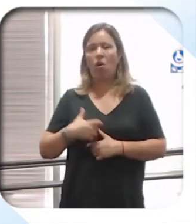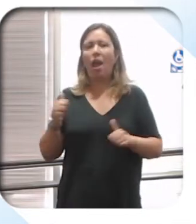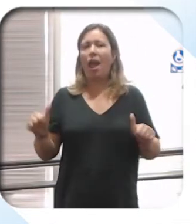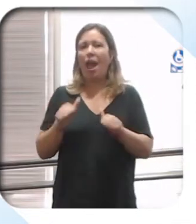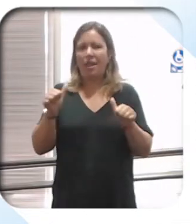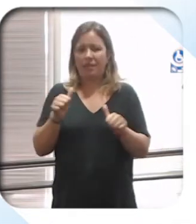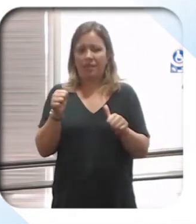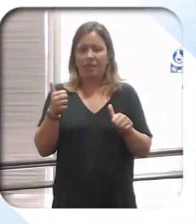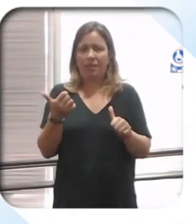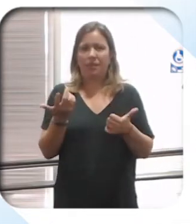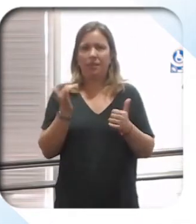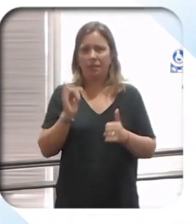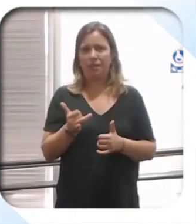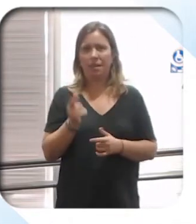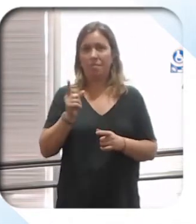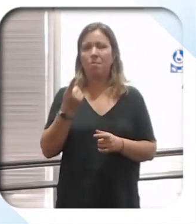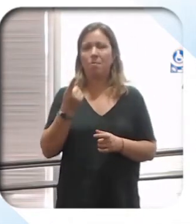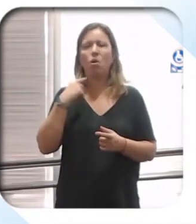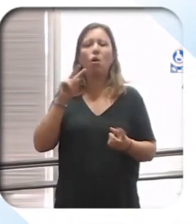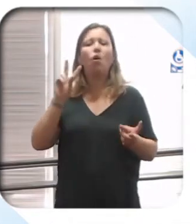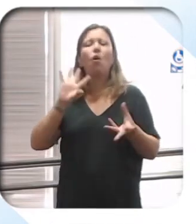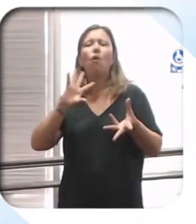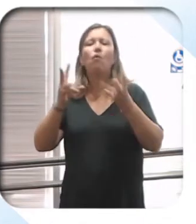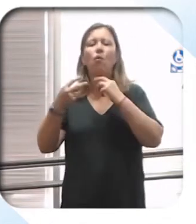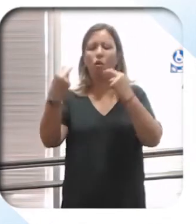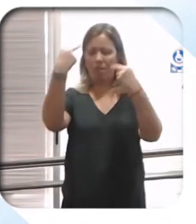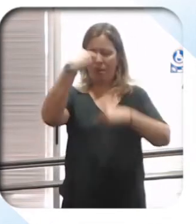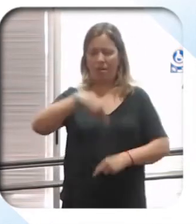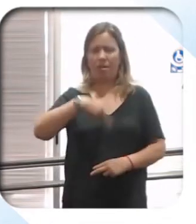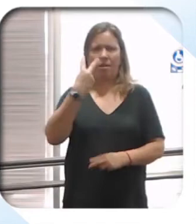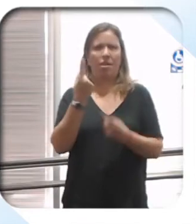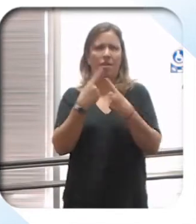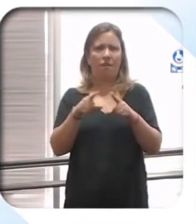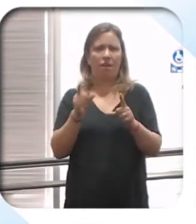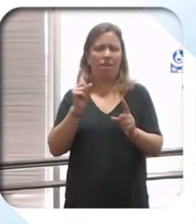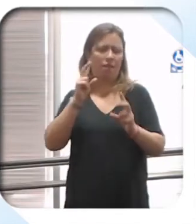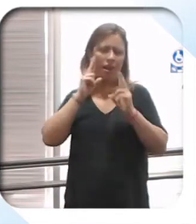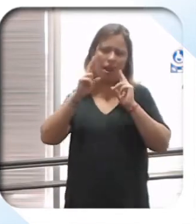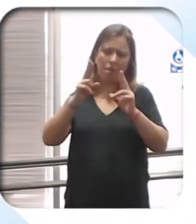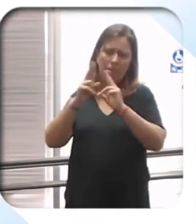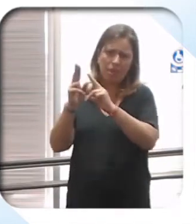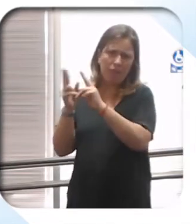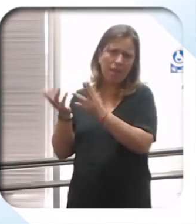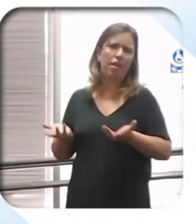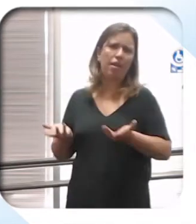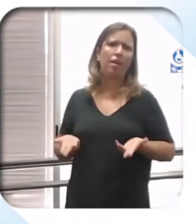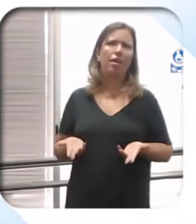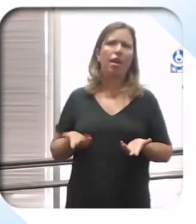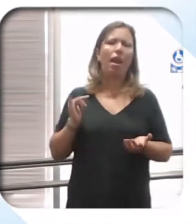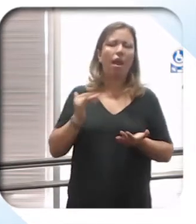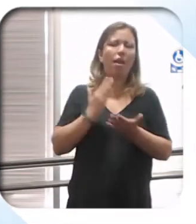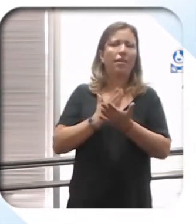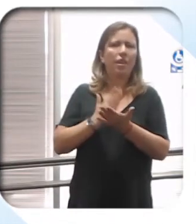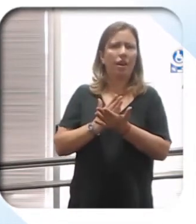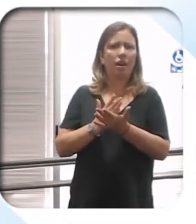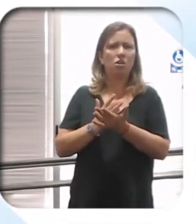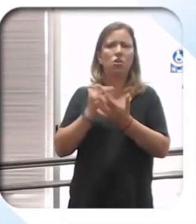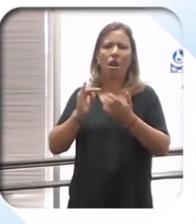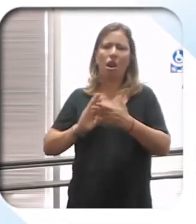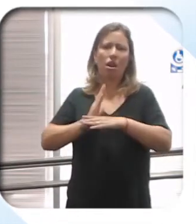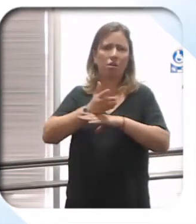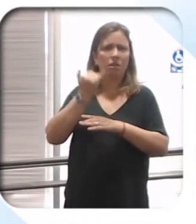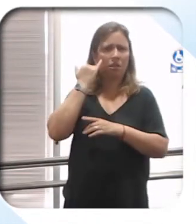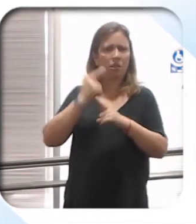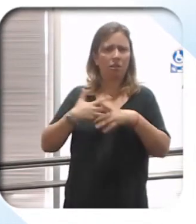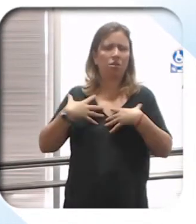habló, cambiar la mirada, respetar, entender que hablamos de derechos y de acceso a salud